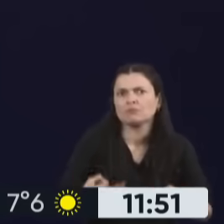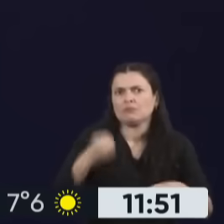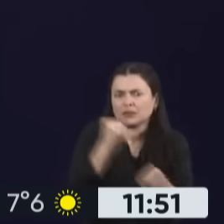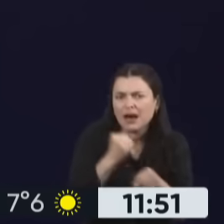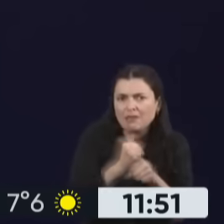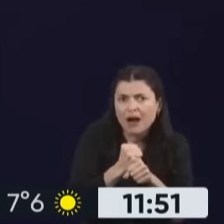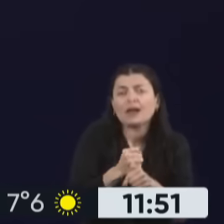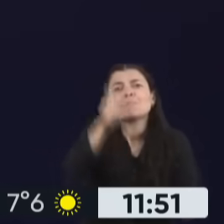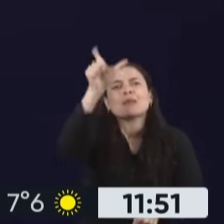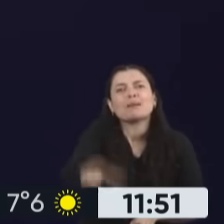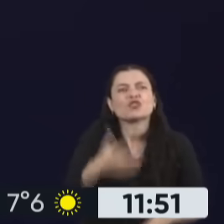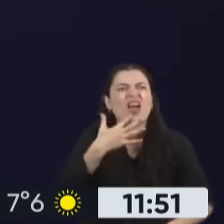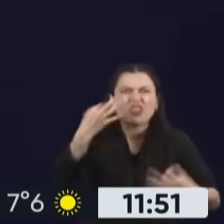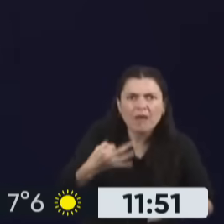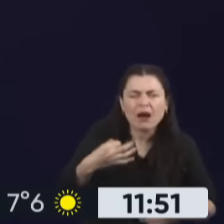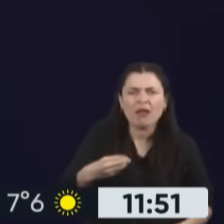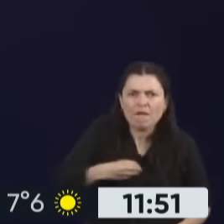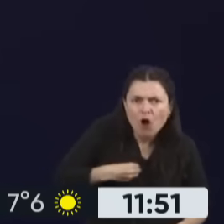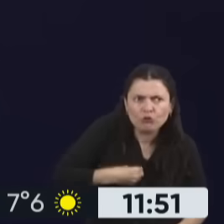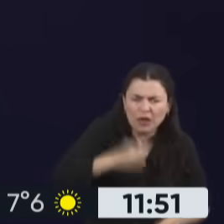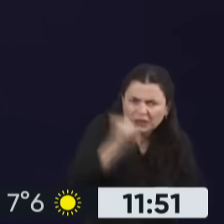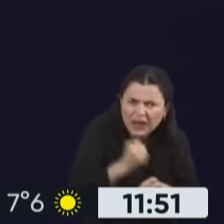días en el Hospital Garrahan.